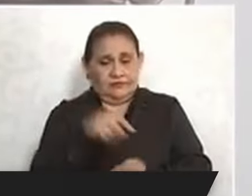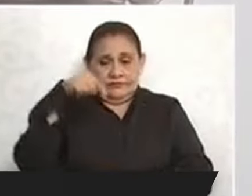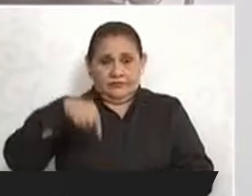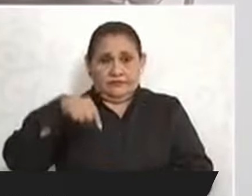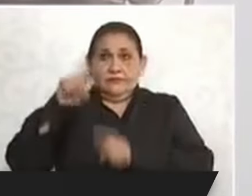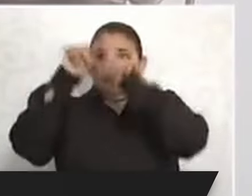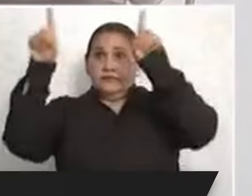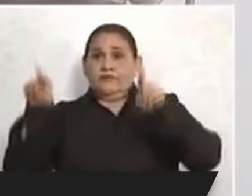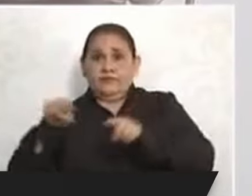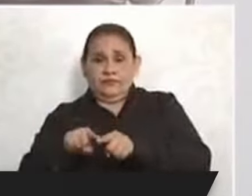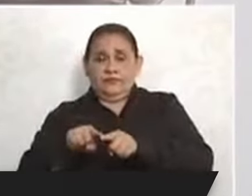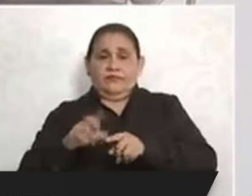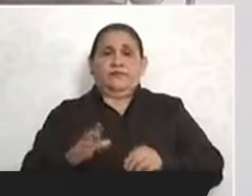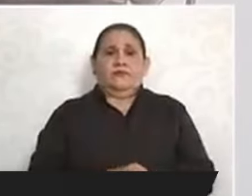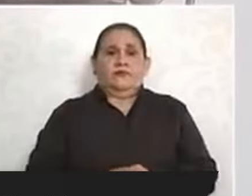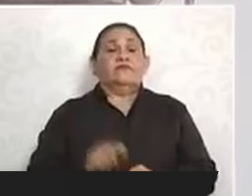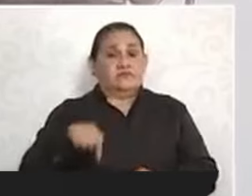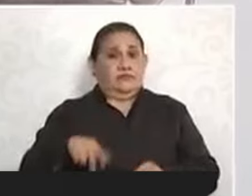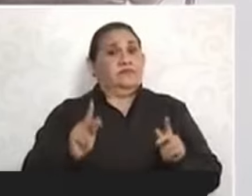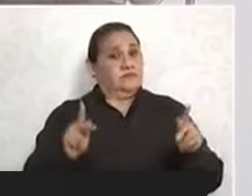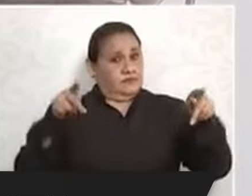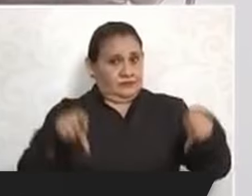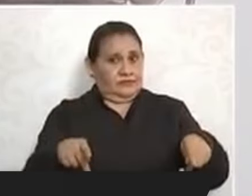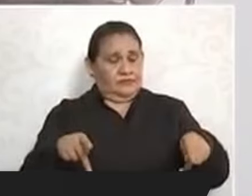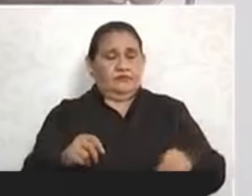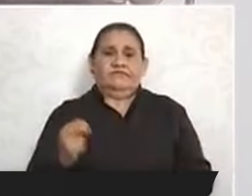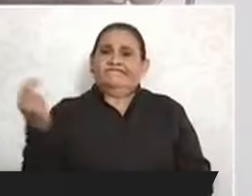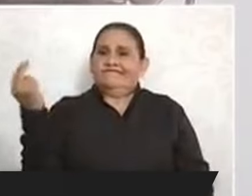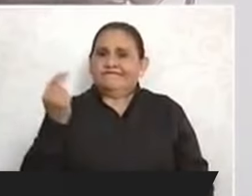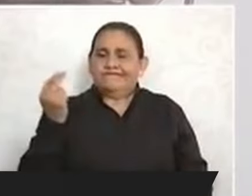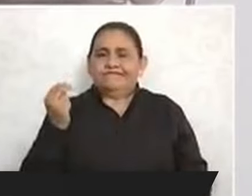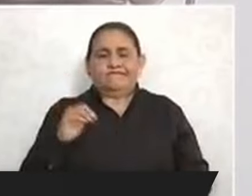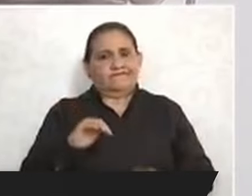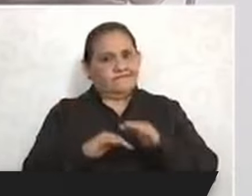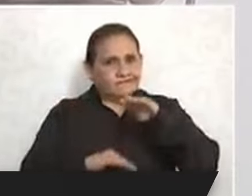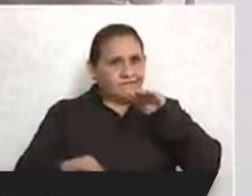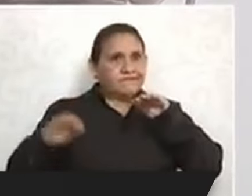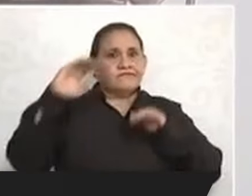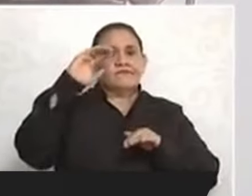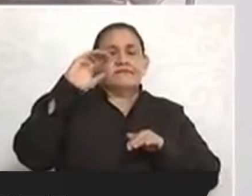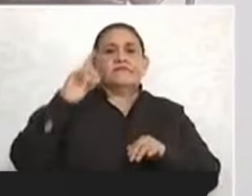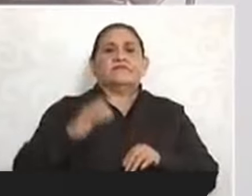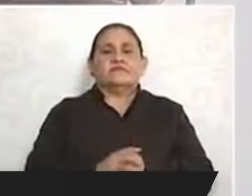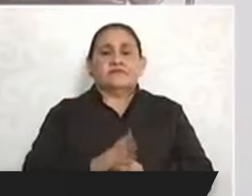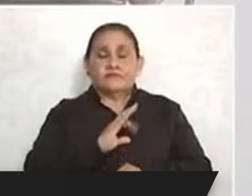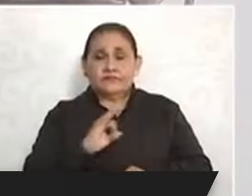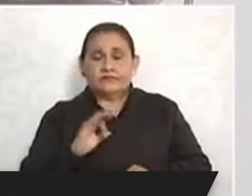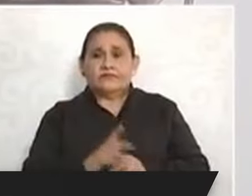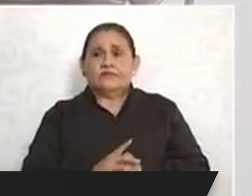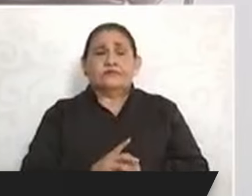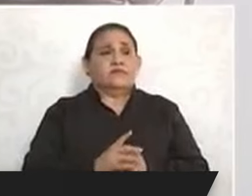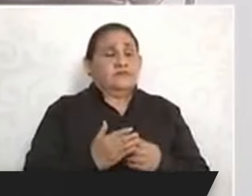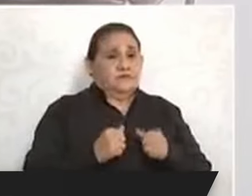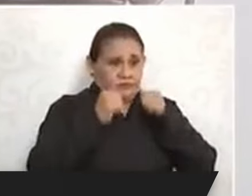Yucatán, y en particular el puerto de Progreso, se requiere incrementar sus capacidades para satisfacer las